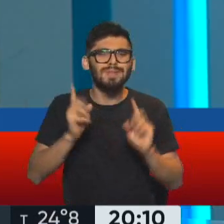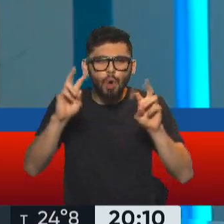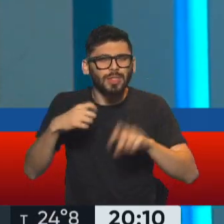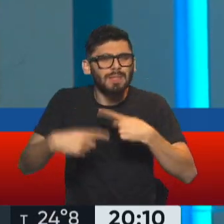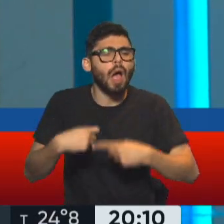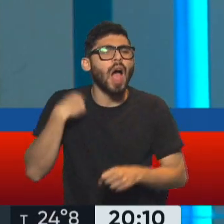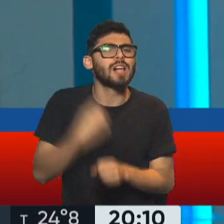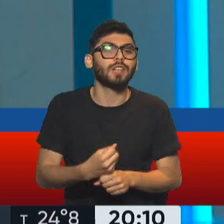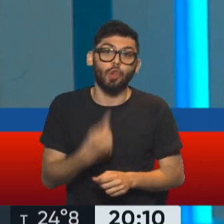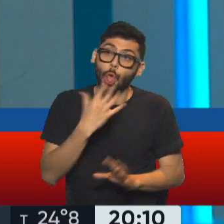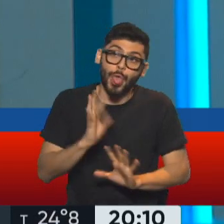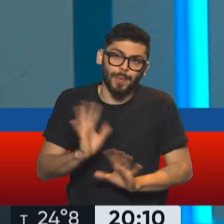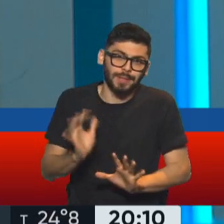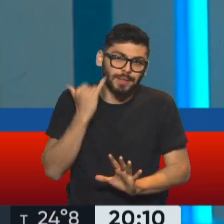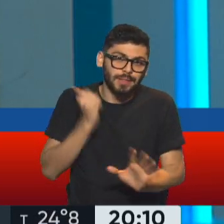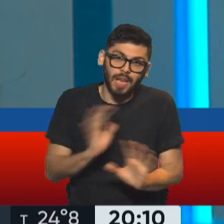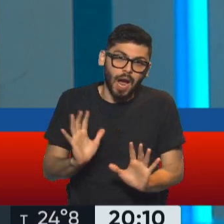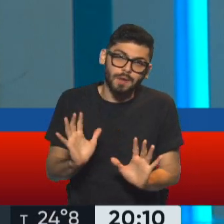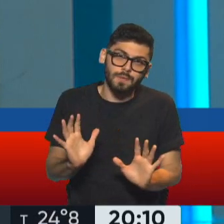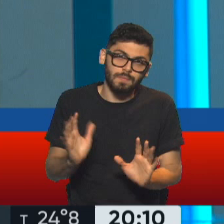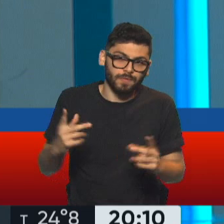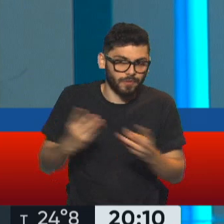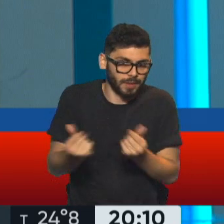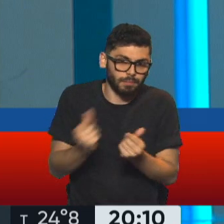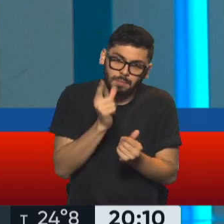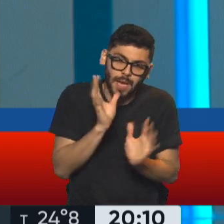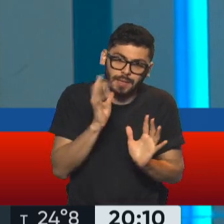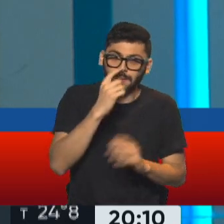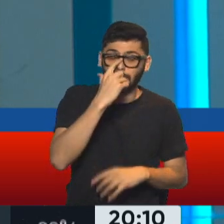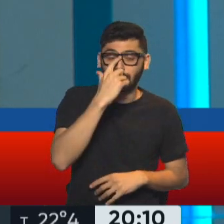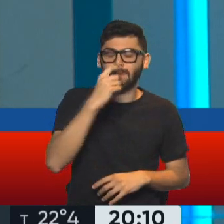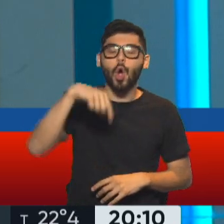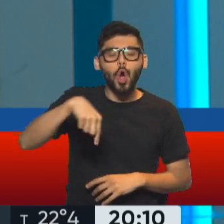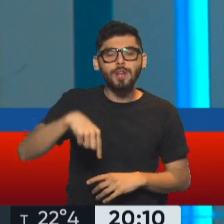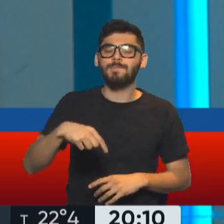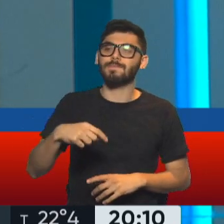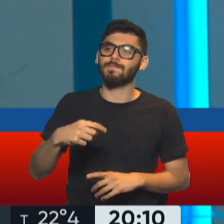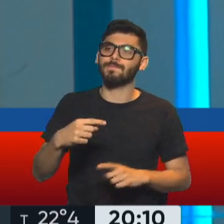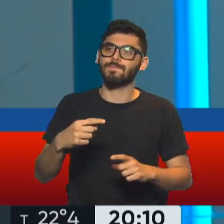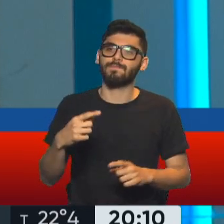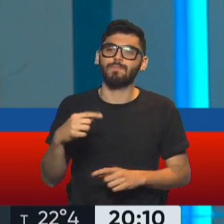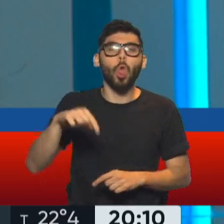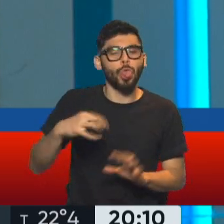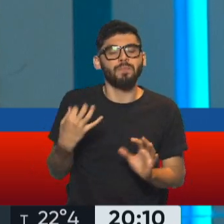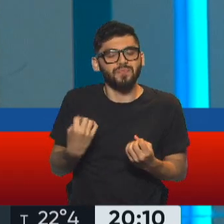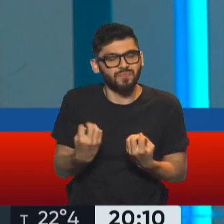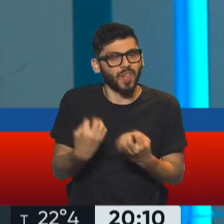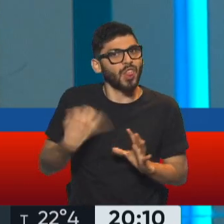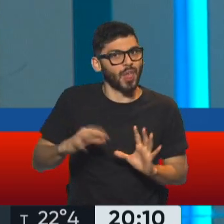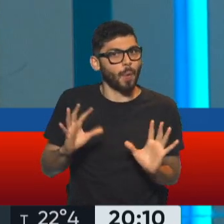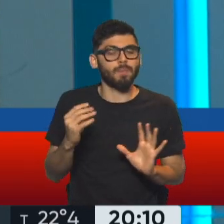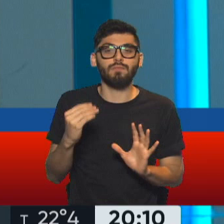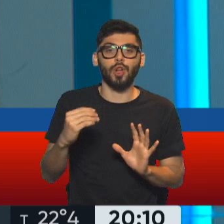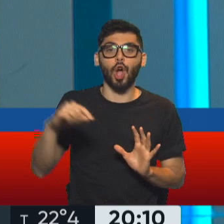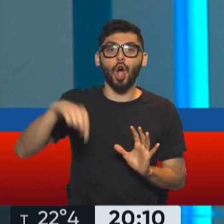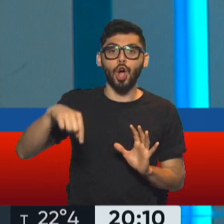tiene que cortarla ya. Yo creo que lo de hoy era necesario, ¿sabes por qué? Hoy le habla a